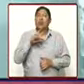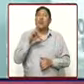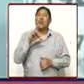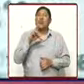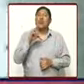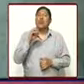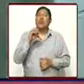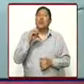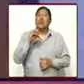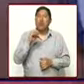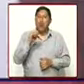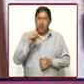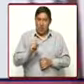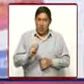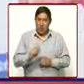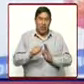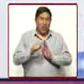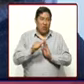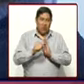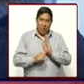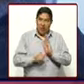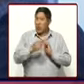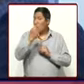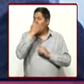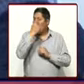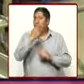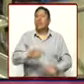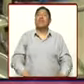Son resultados de la operación.